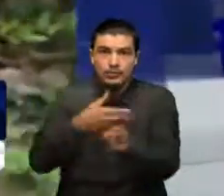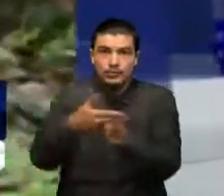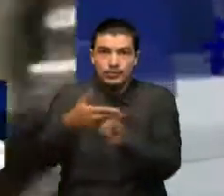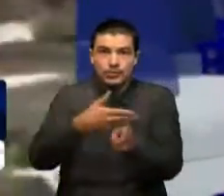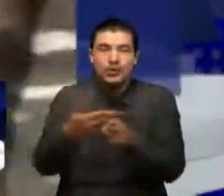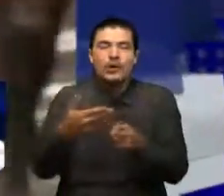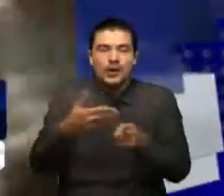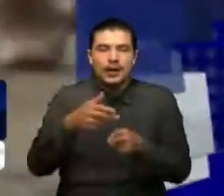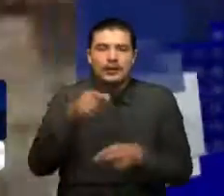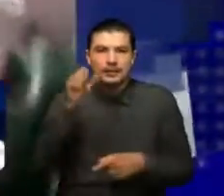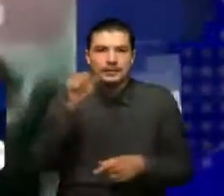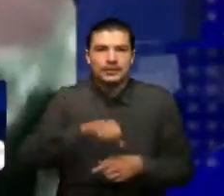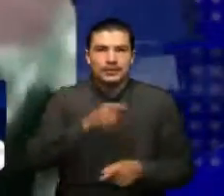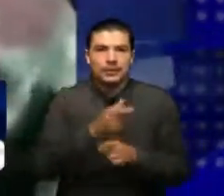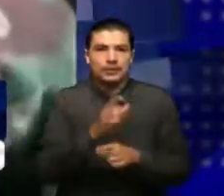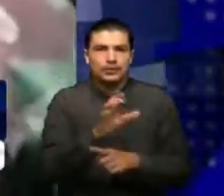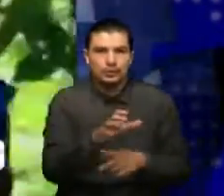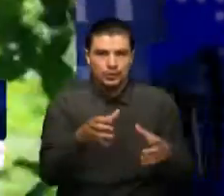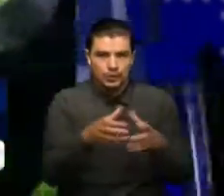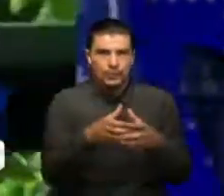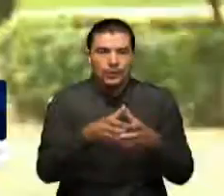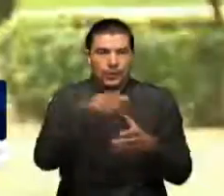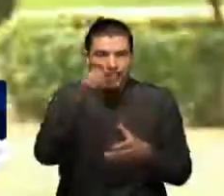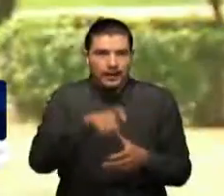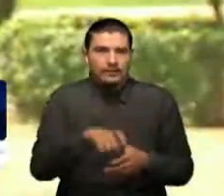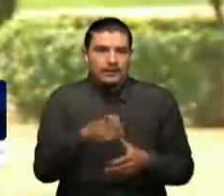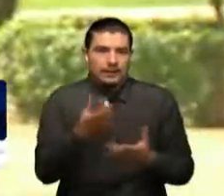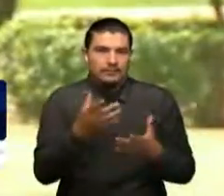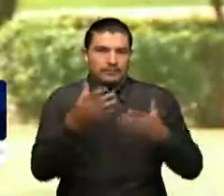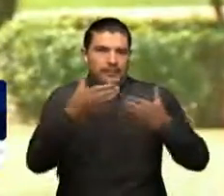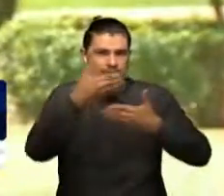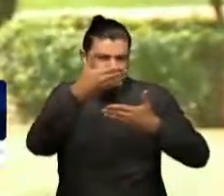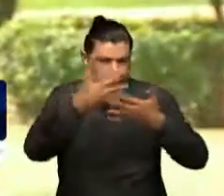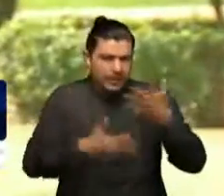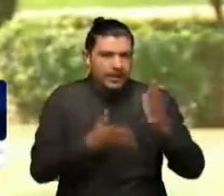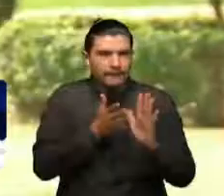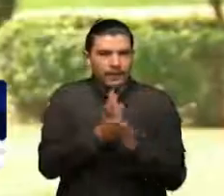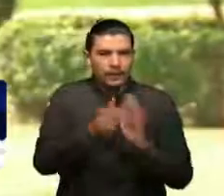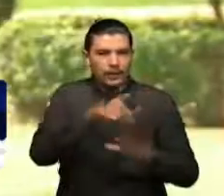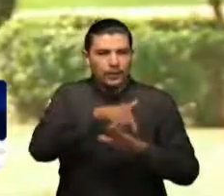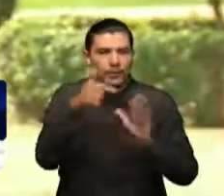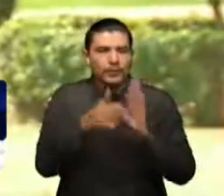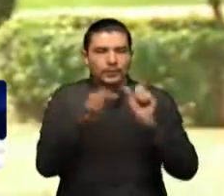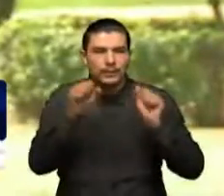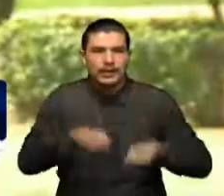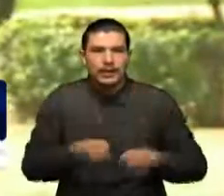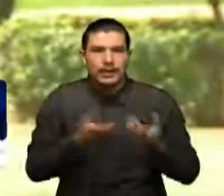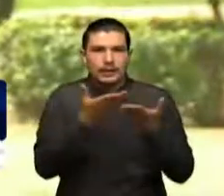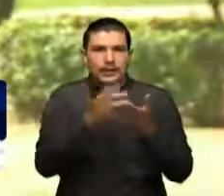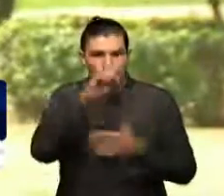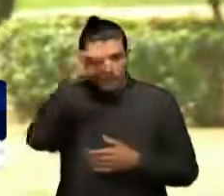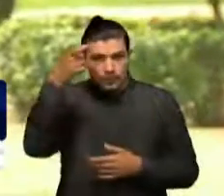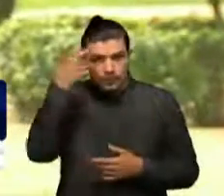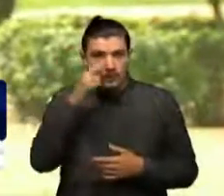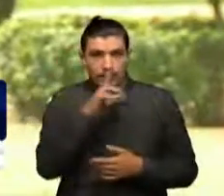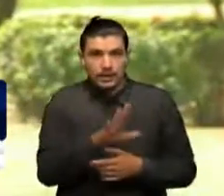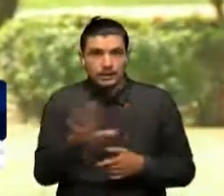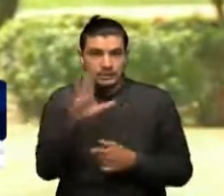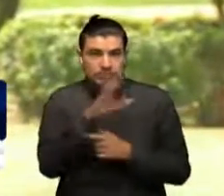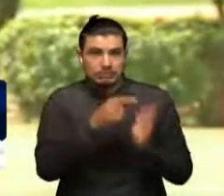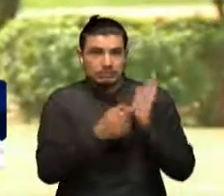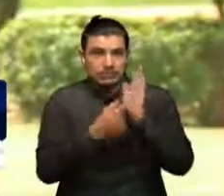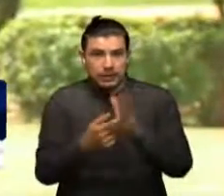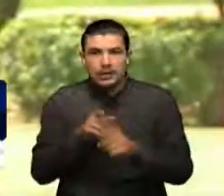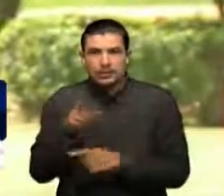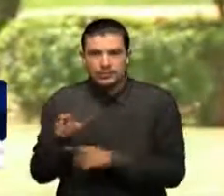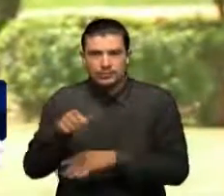su informe final al Gobierno Nacional. Sonia Rodríguez, exalcaldesa al municipio de Gramalote, será la coordinadora de